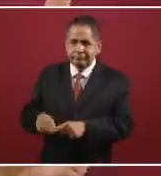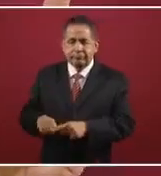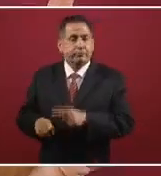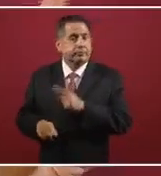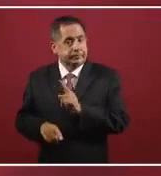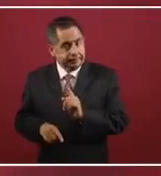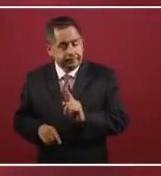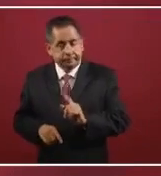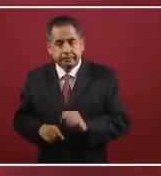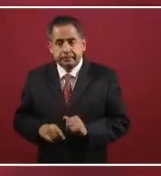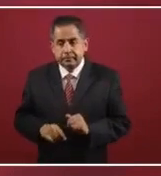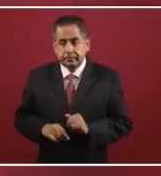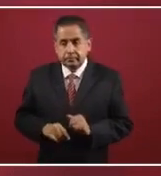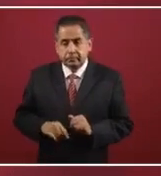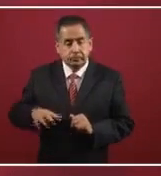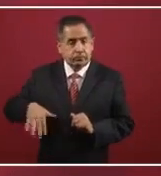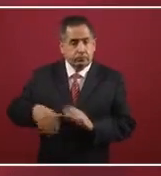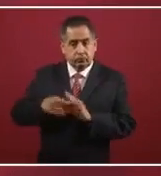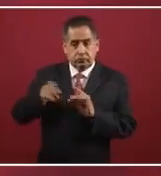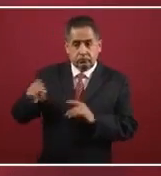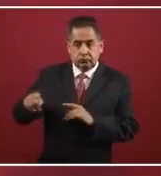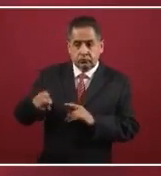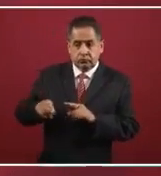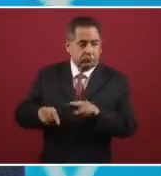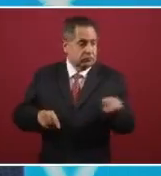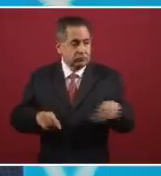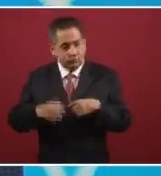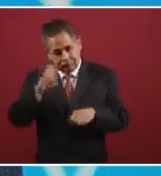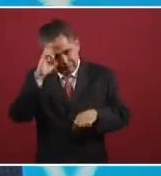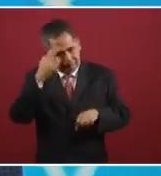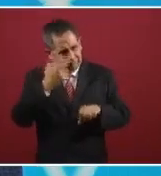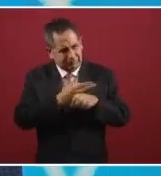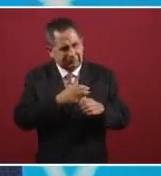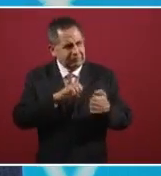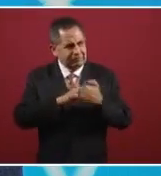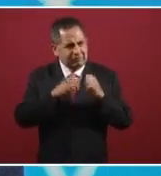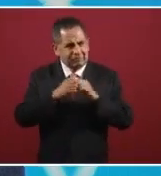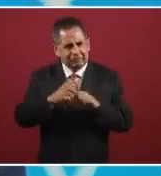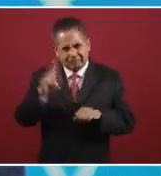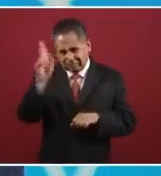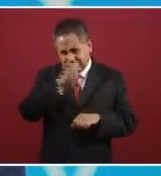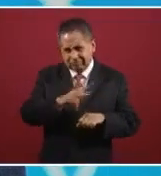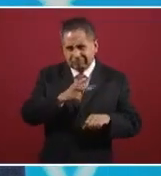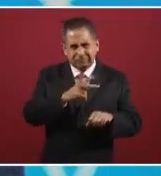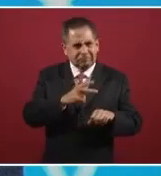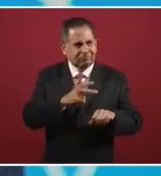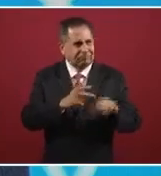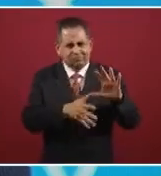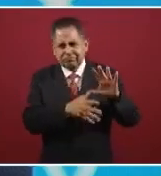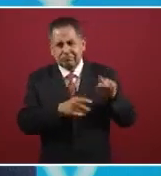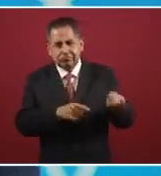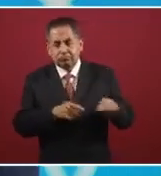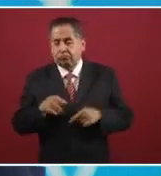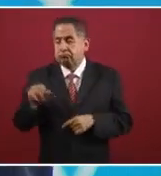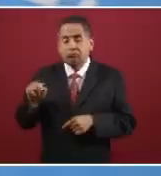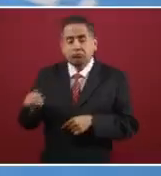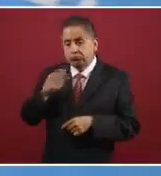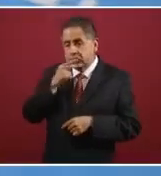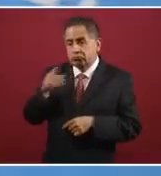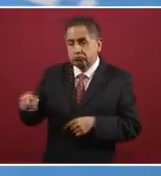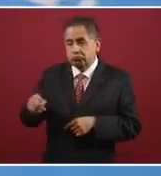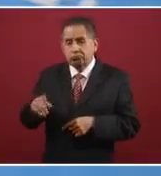derrota, como decía él mismo, de los malos extranjeros y peores americanos. Y Artigas decía que los